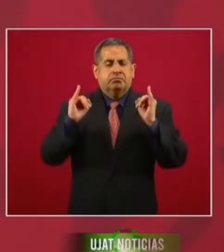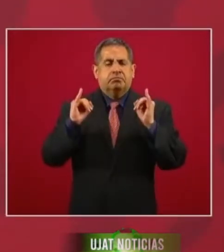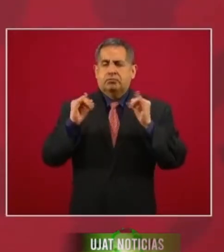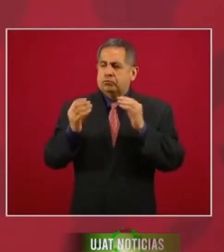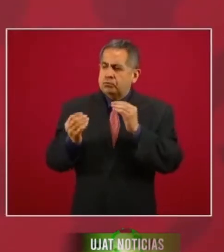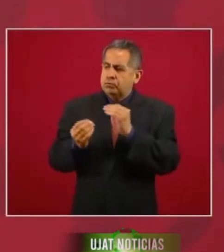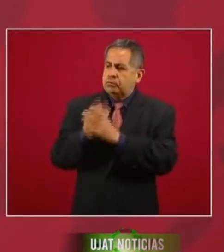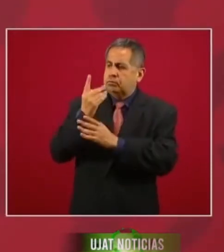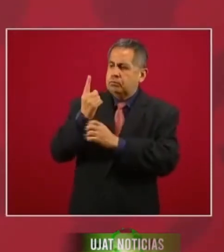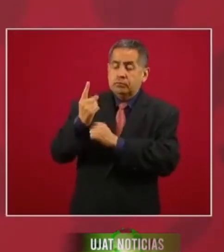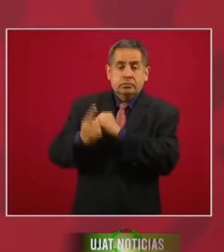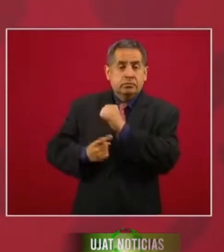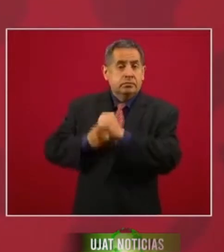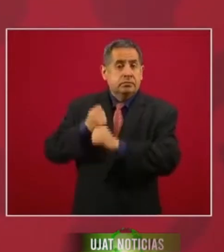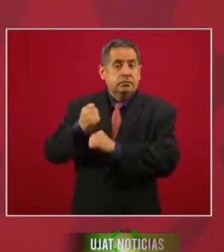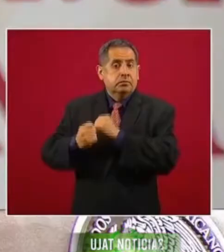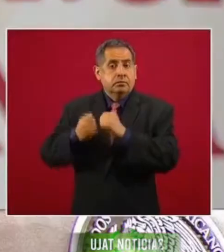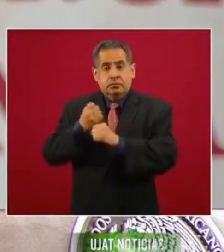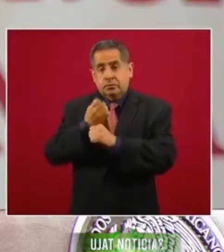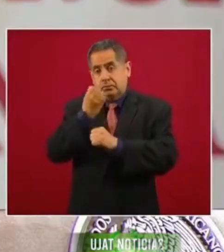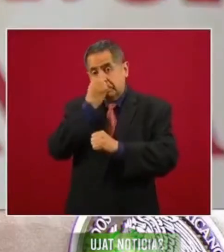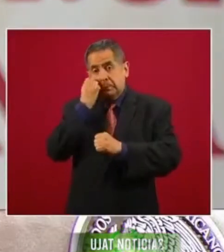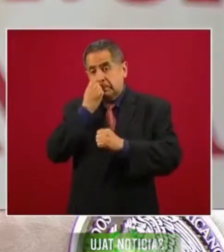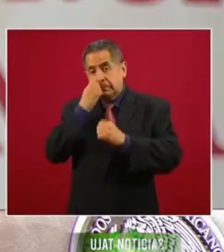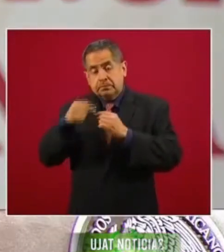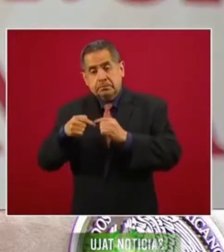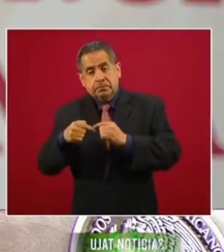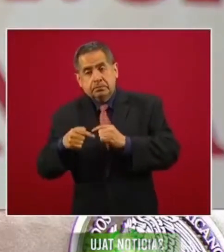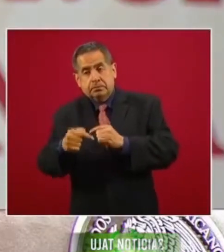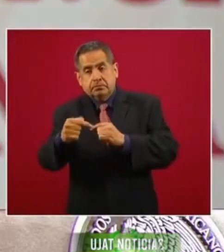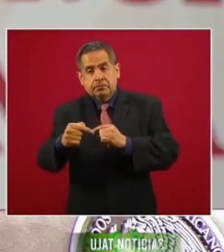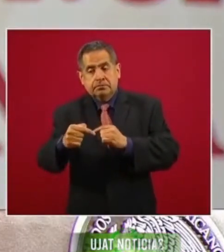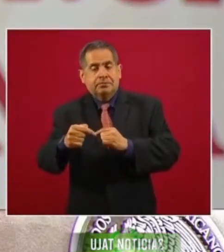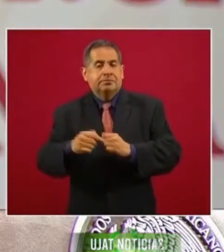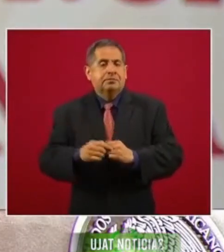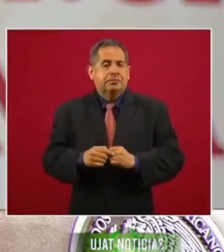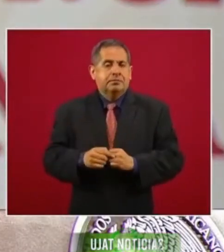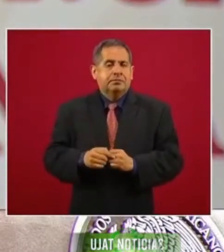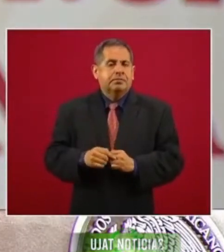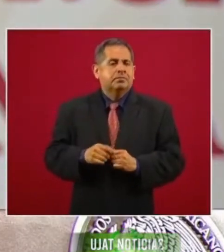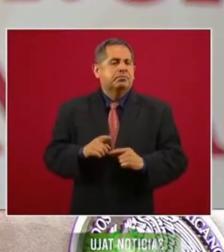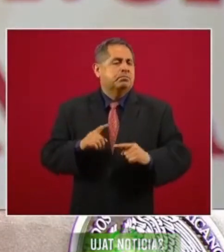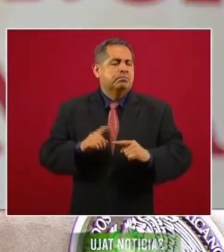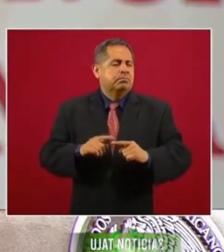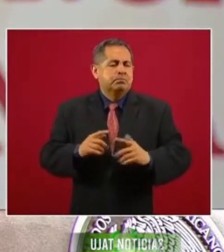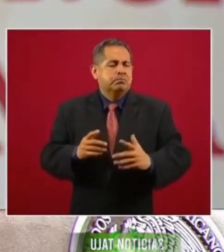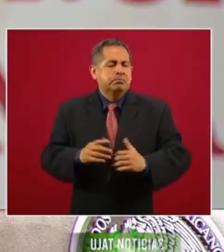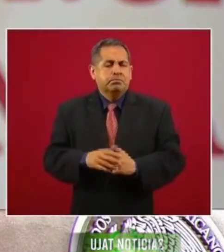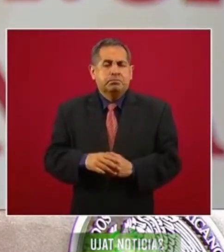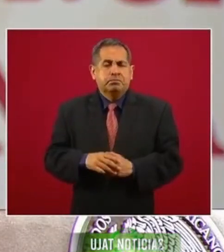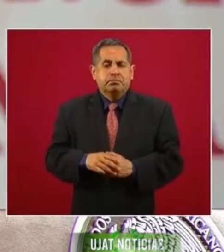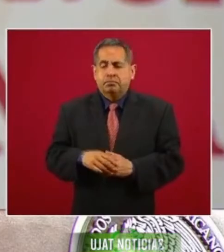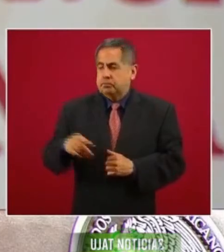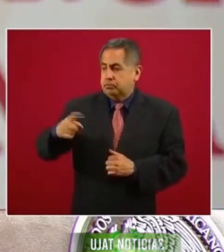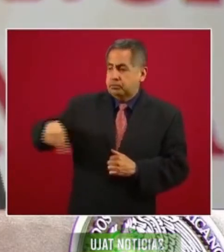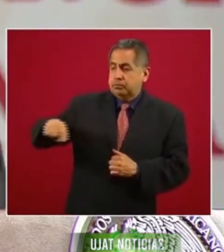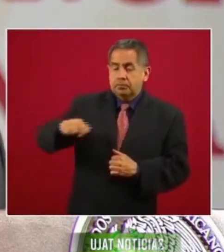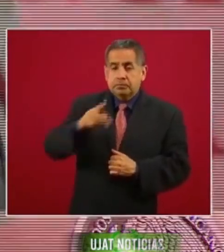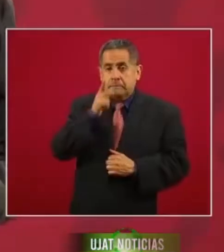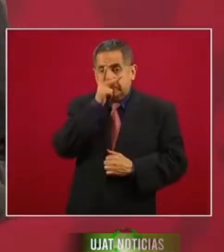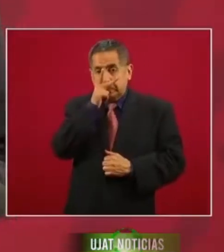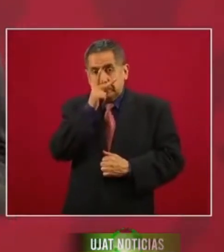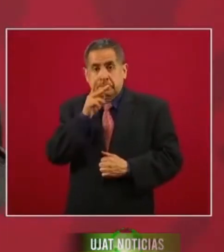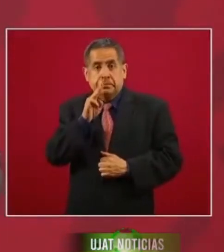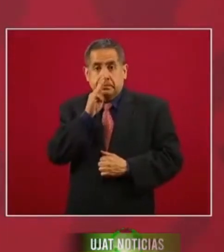estudiantes será de manera virtual, radio y televisión. El mandatario agradece a padres de familia el esfuerzo realizado durante la pandemia y el